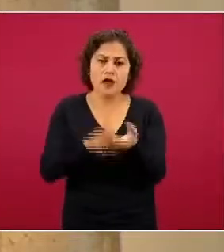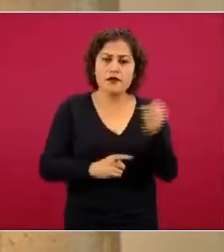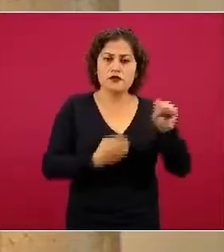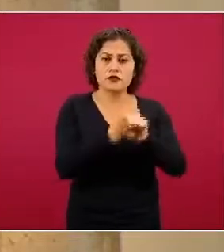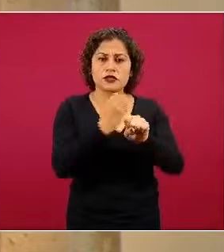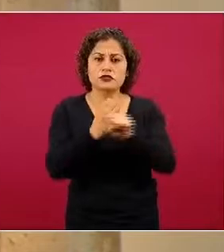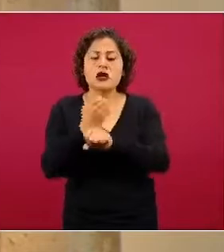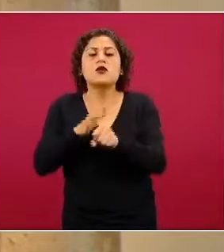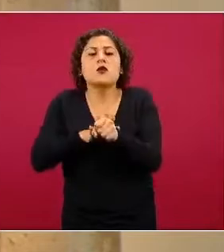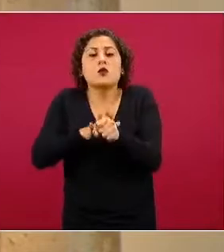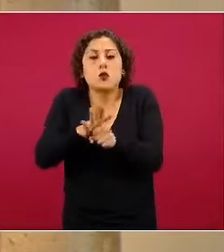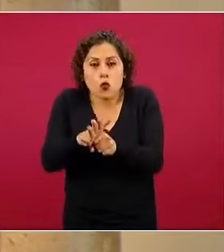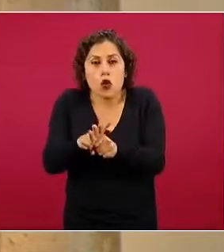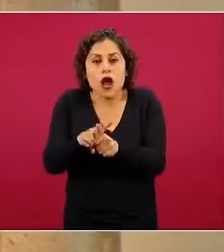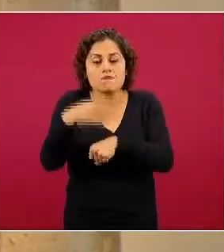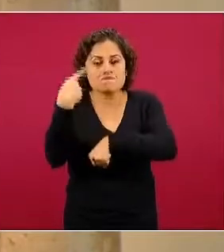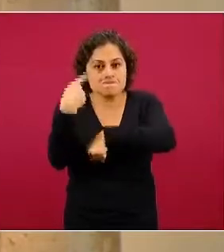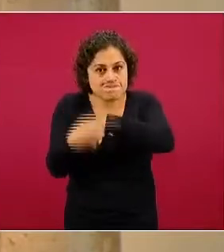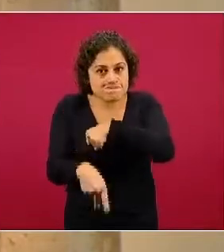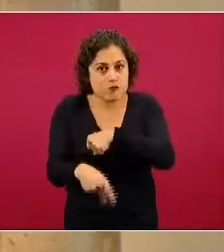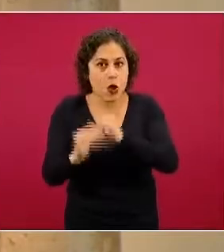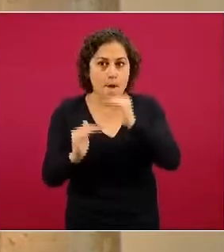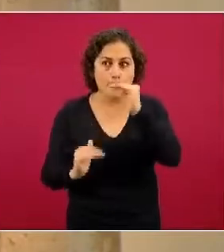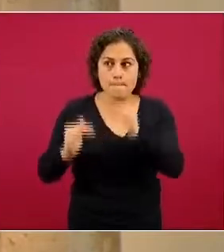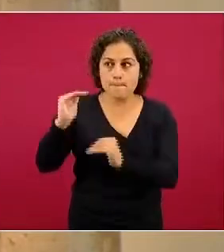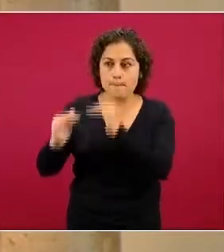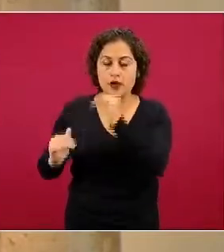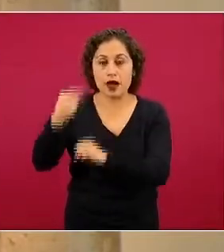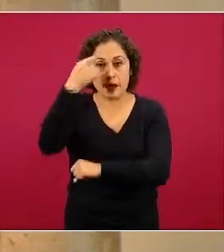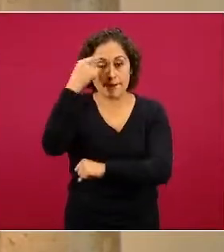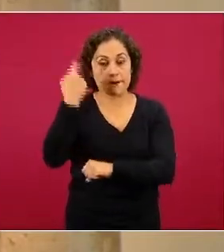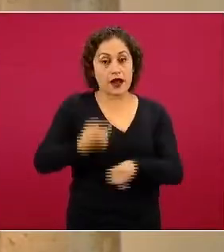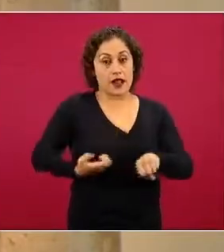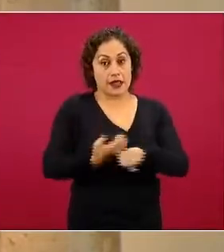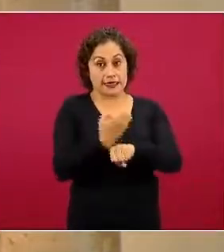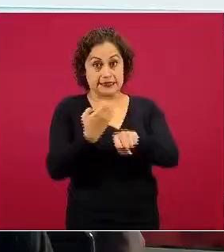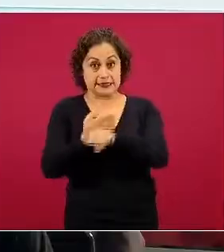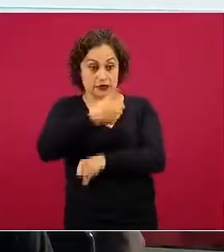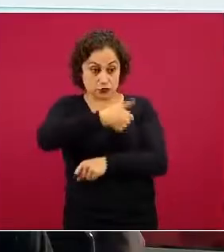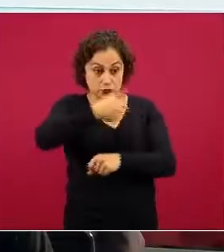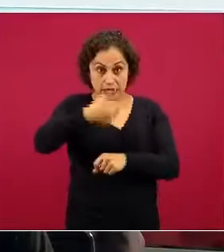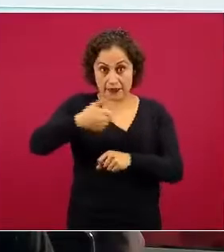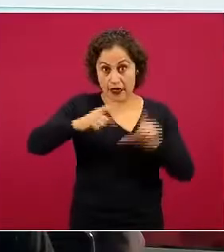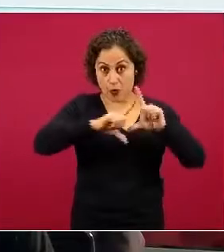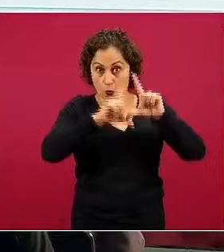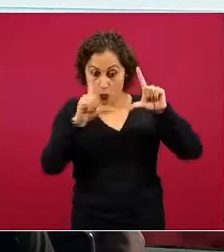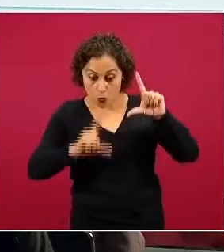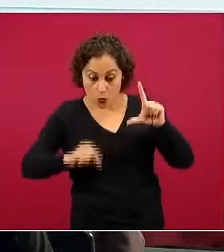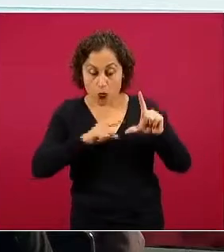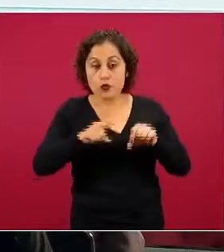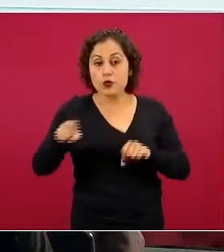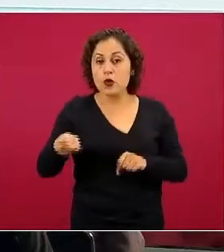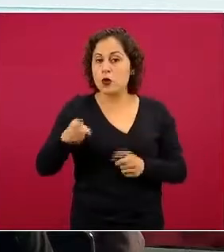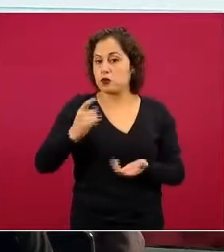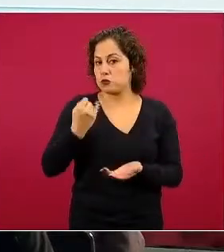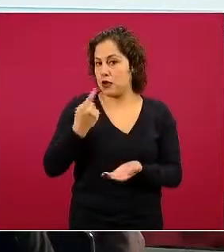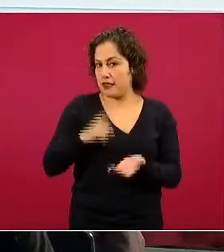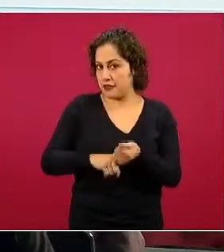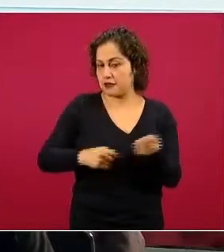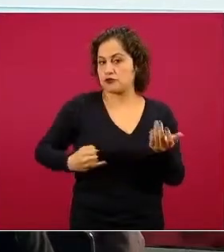país, para que cada estado, cada entidad federativa también tenga ciertas